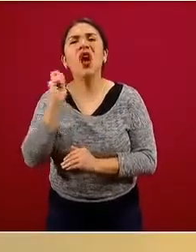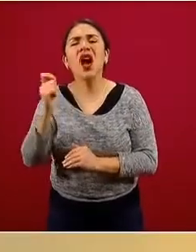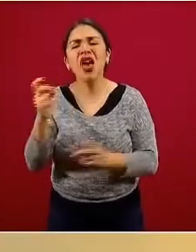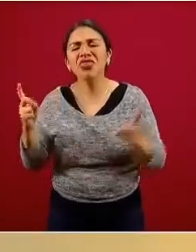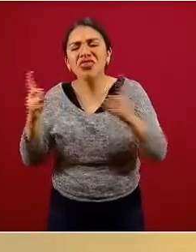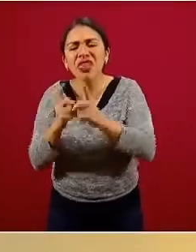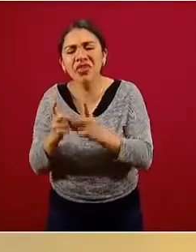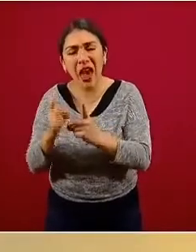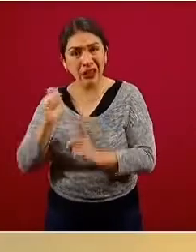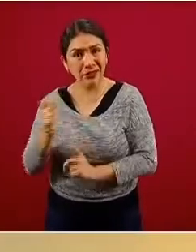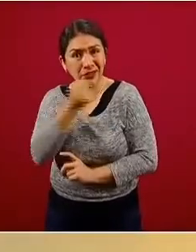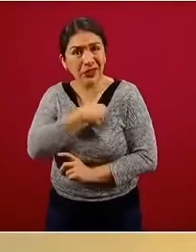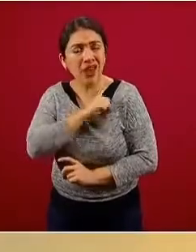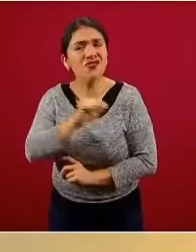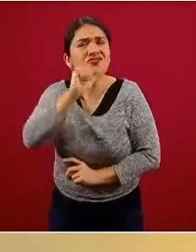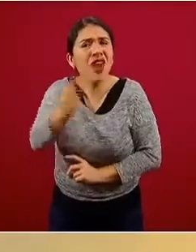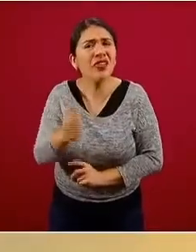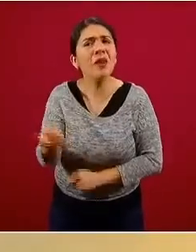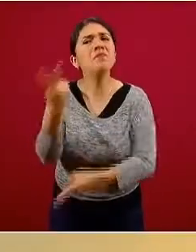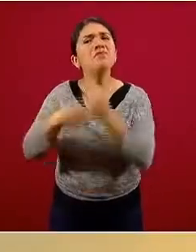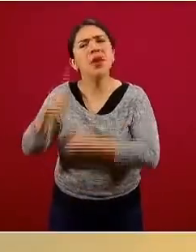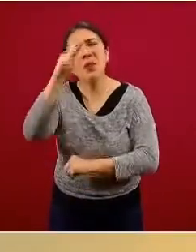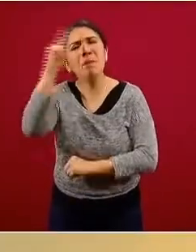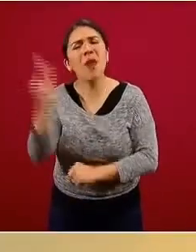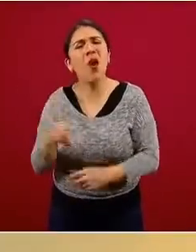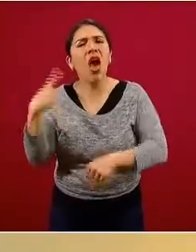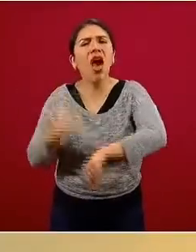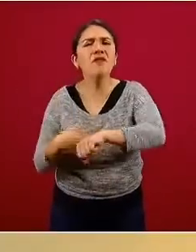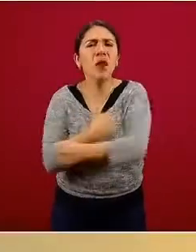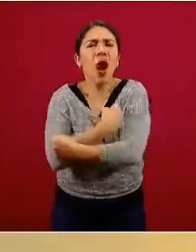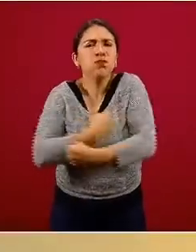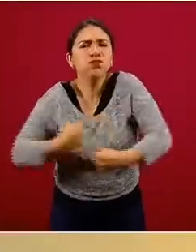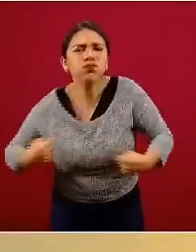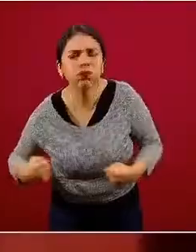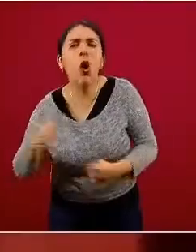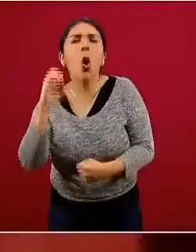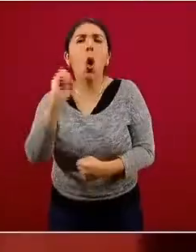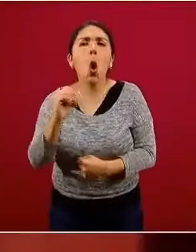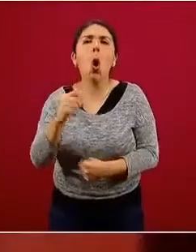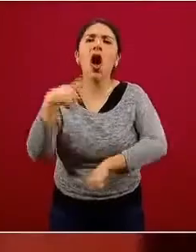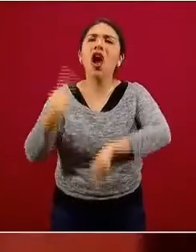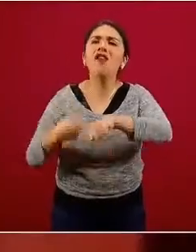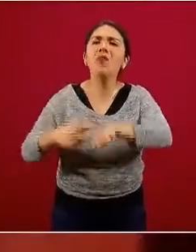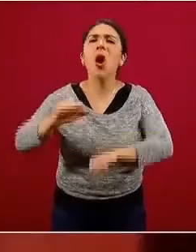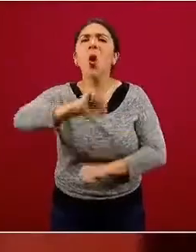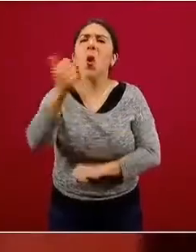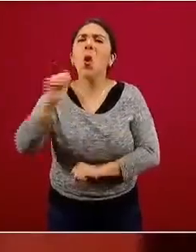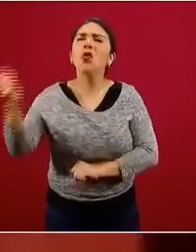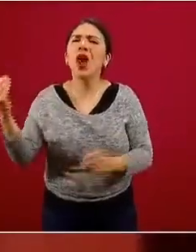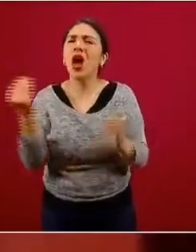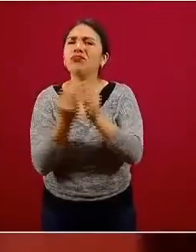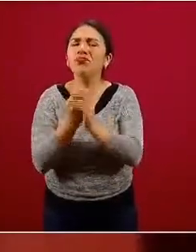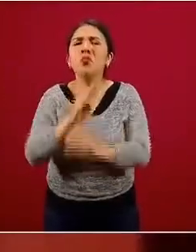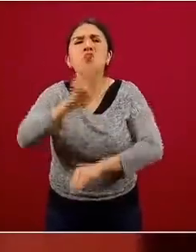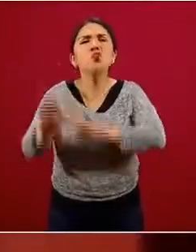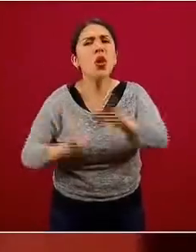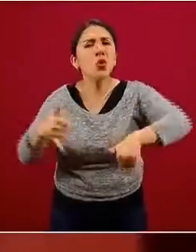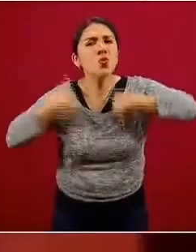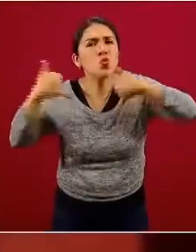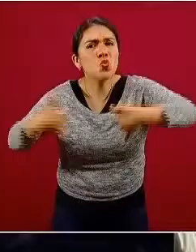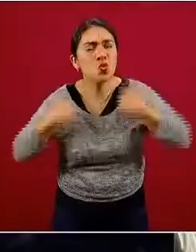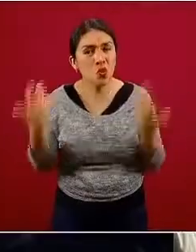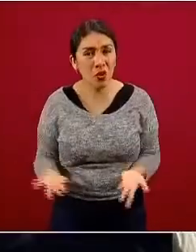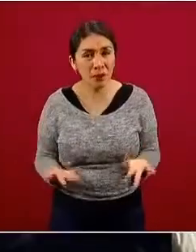no saludables que generan obesidad, enfermedades no transmisibles y muertes